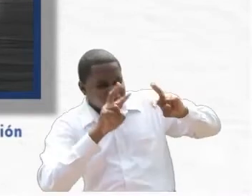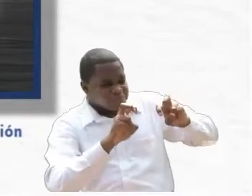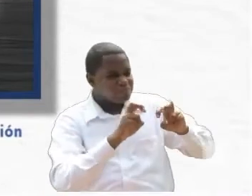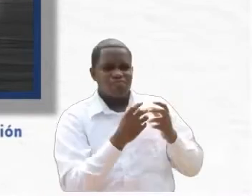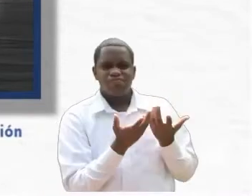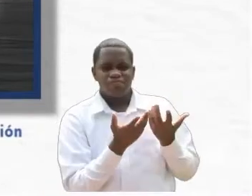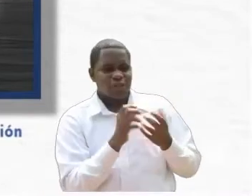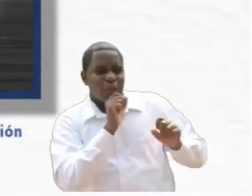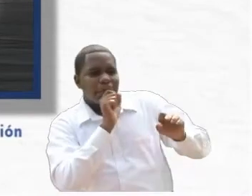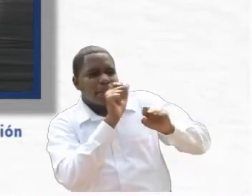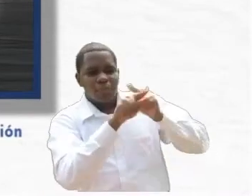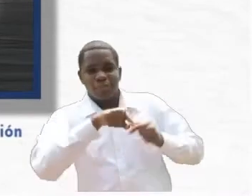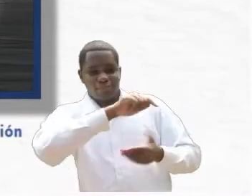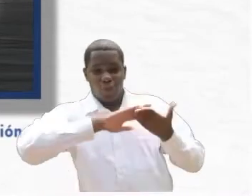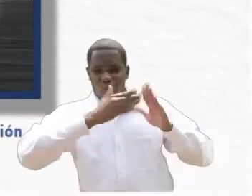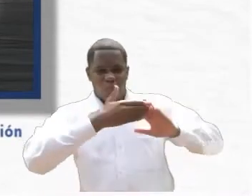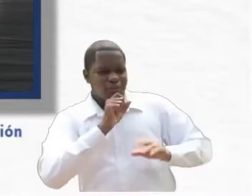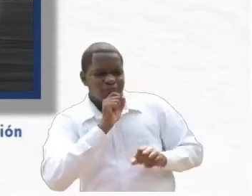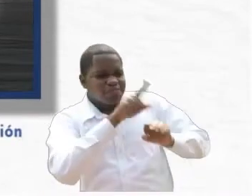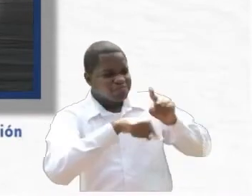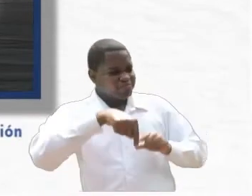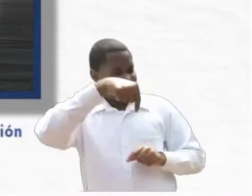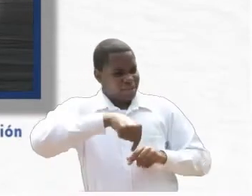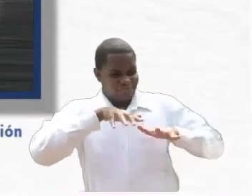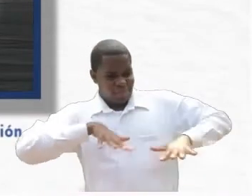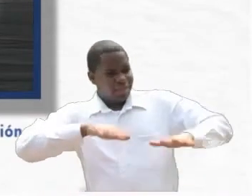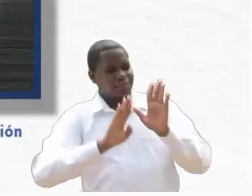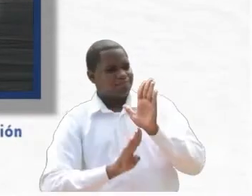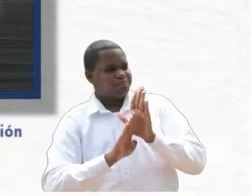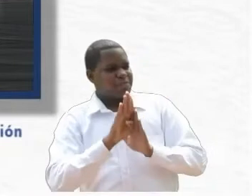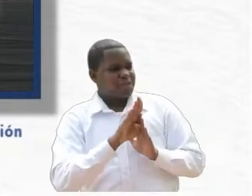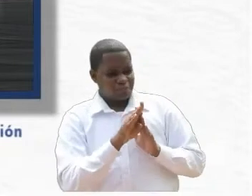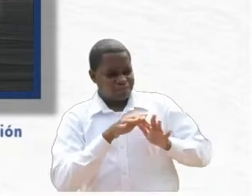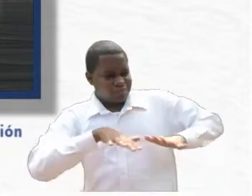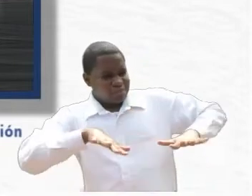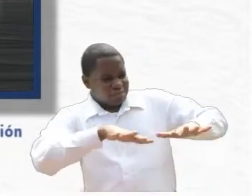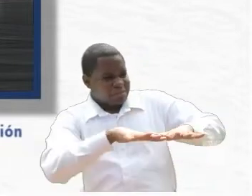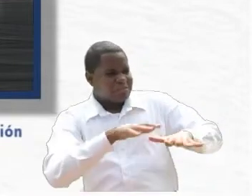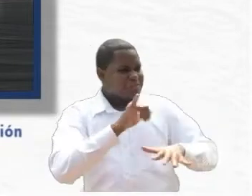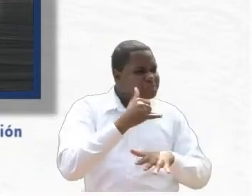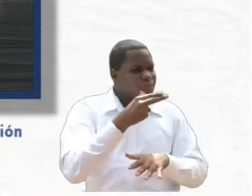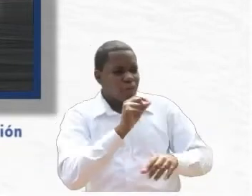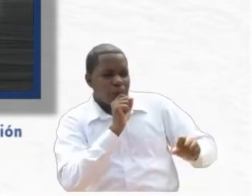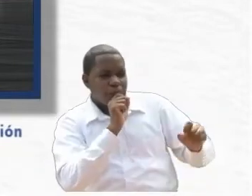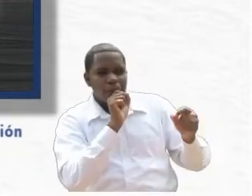se le pregunta a la comunidad que si ese desarrollo que va para ese territorio, esos proyectos que se van a desarrollar